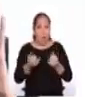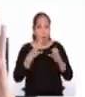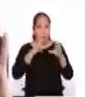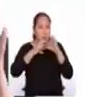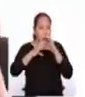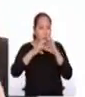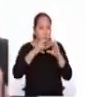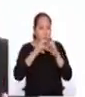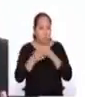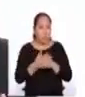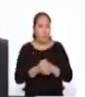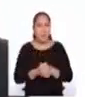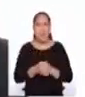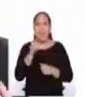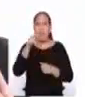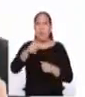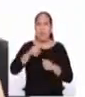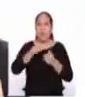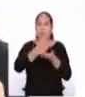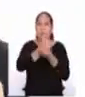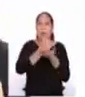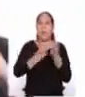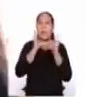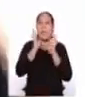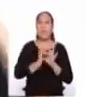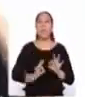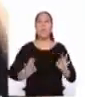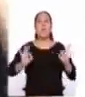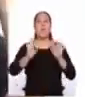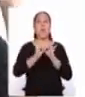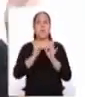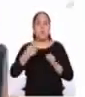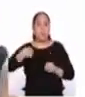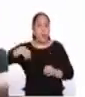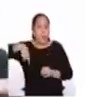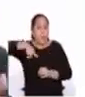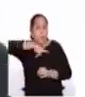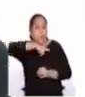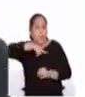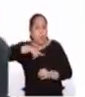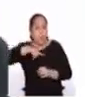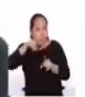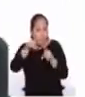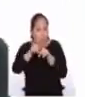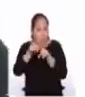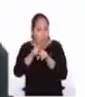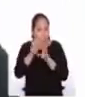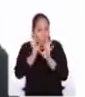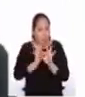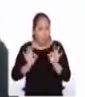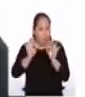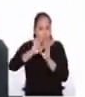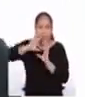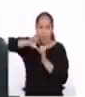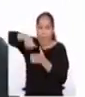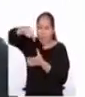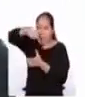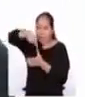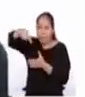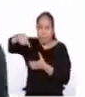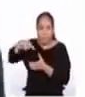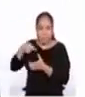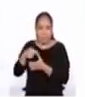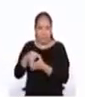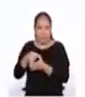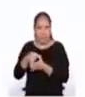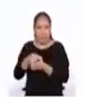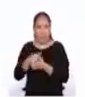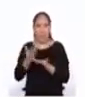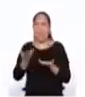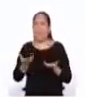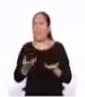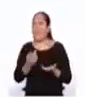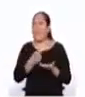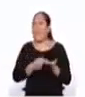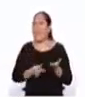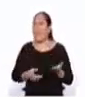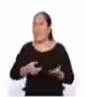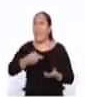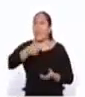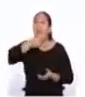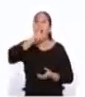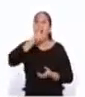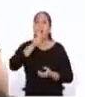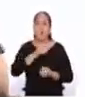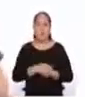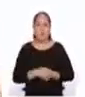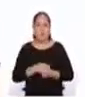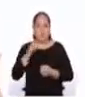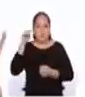de un elemento muy importante para nosotros y para el planeta en general. Nos referimos al agua,